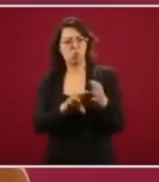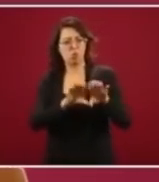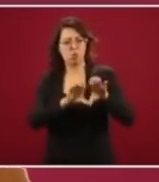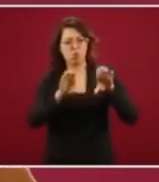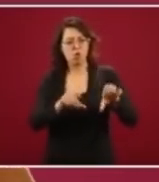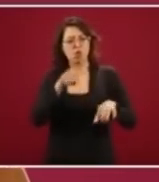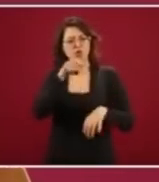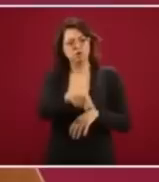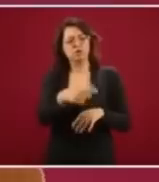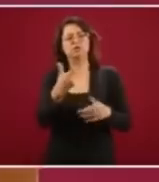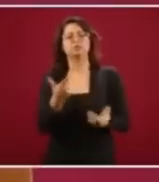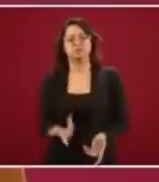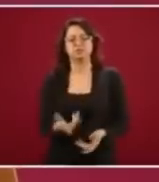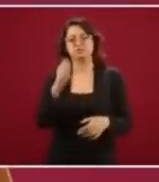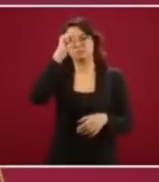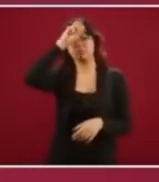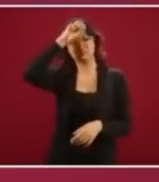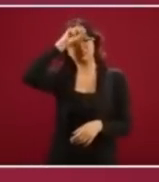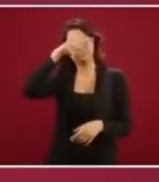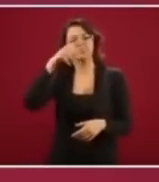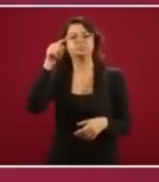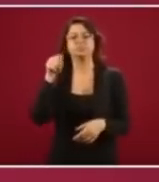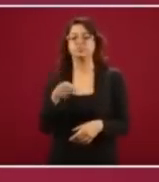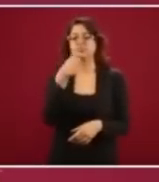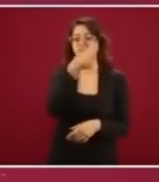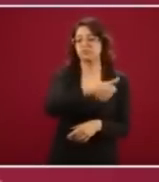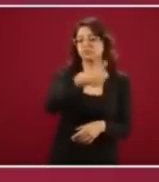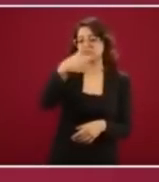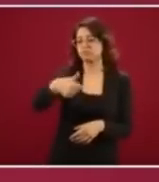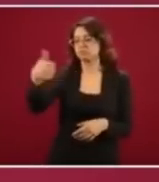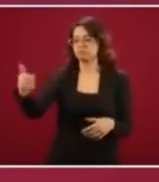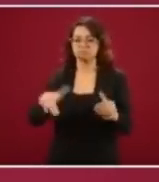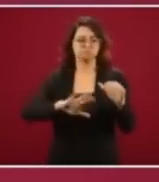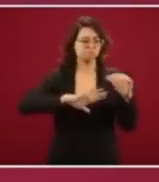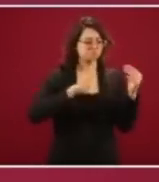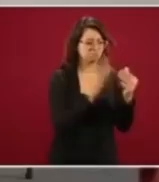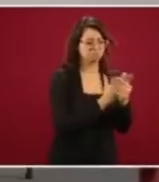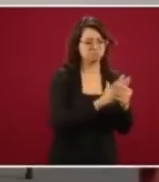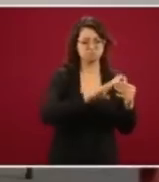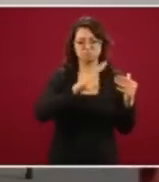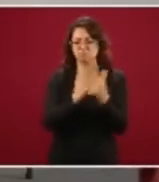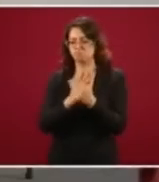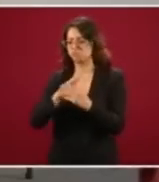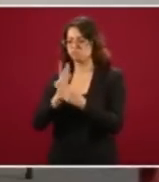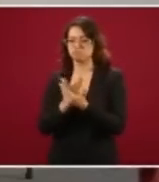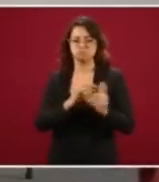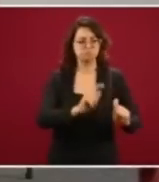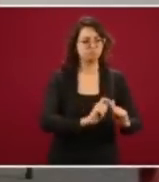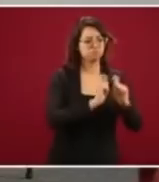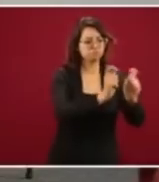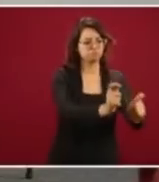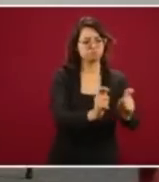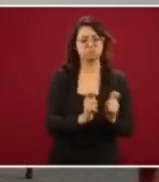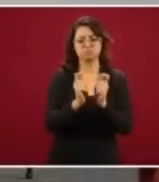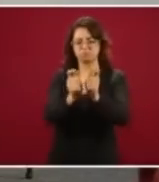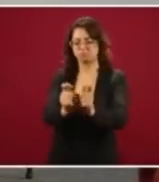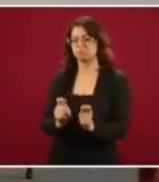aquí se señaló, se les dio a cada uno de ellos el expediente único,